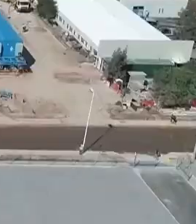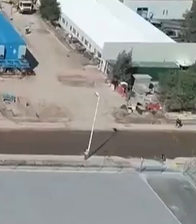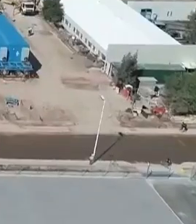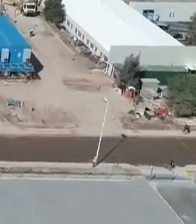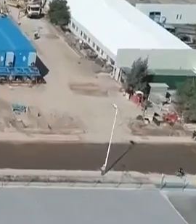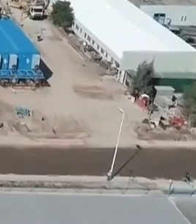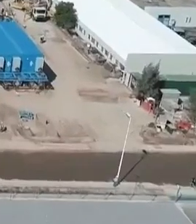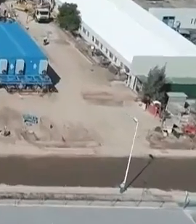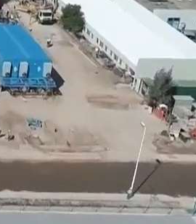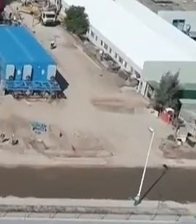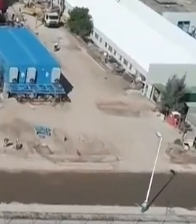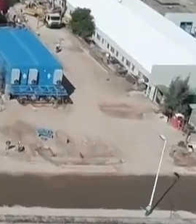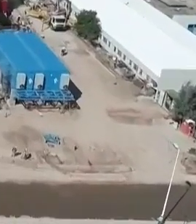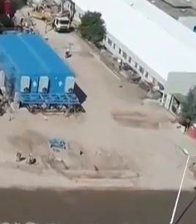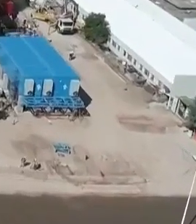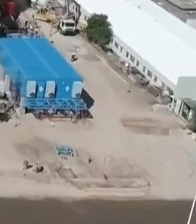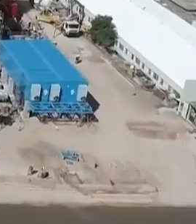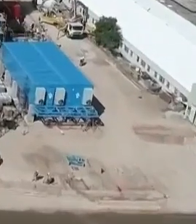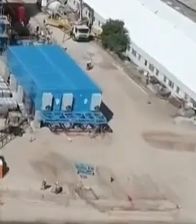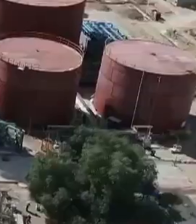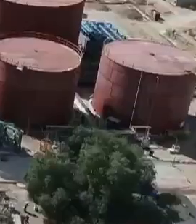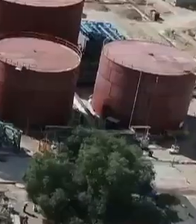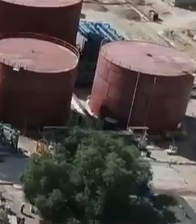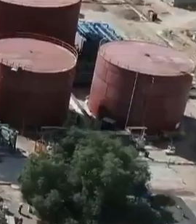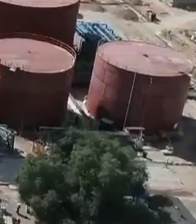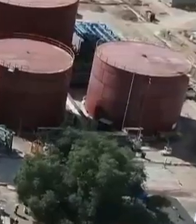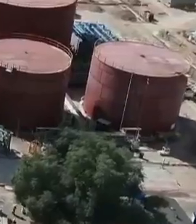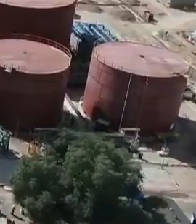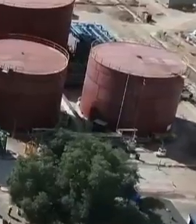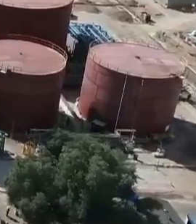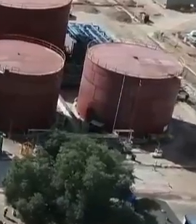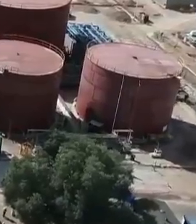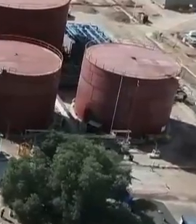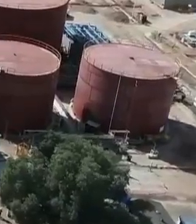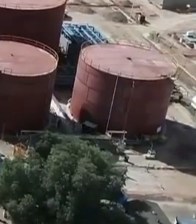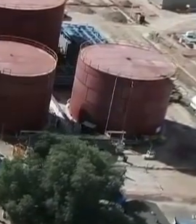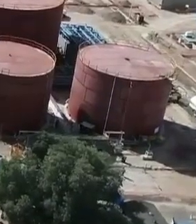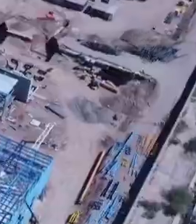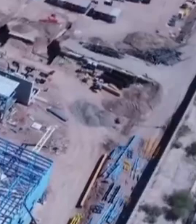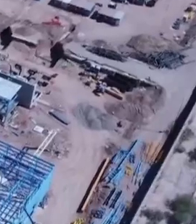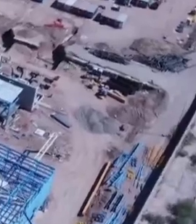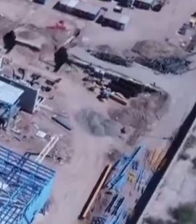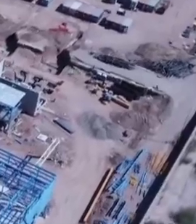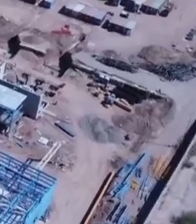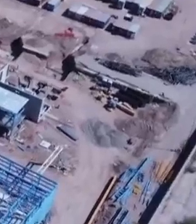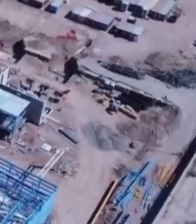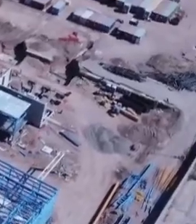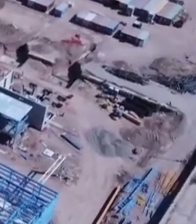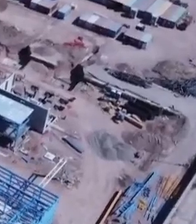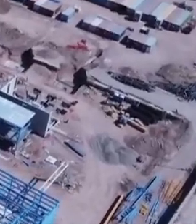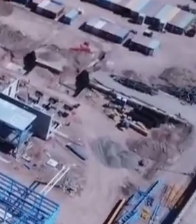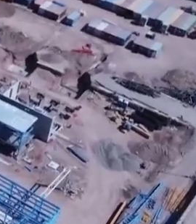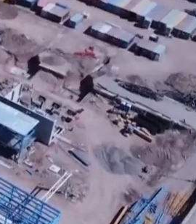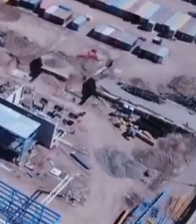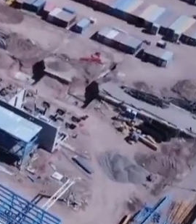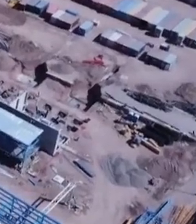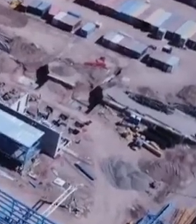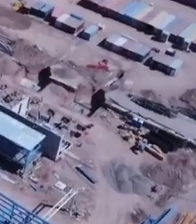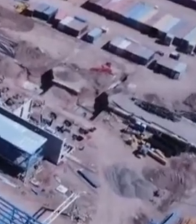81%. Central Ciclo Combinado San Luis Potosí, avance físico 98%. Central Ciclo Combinado